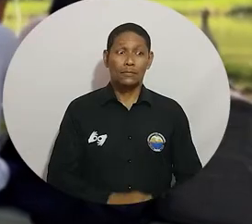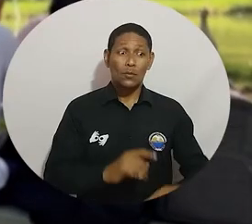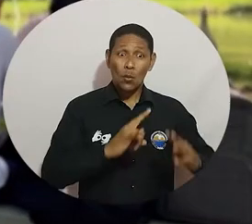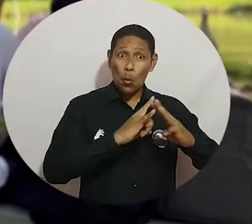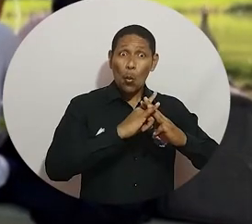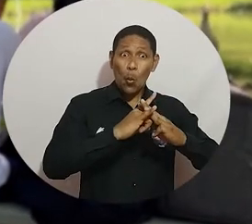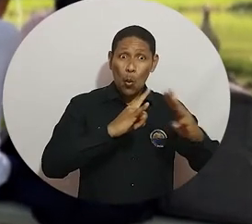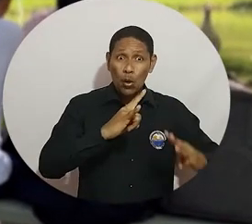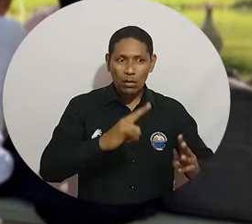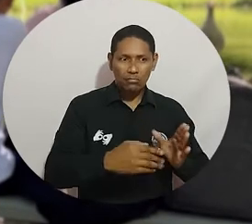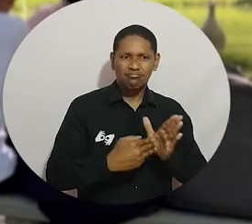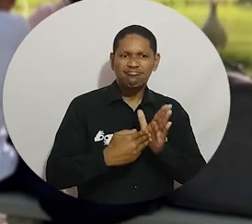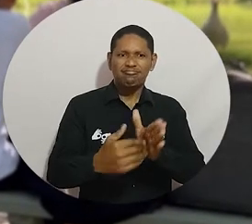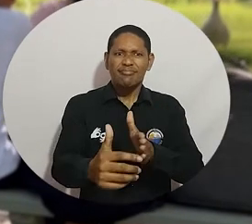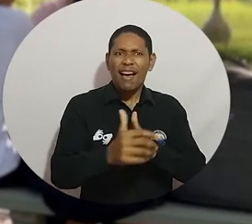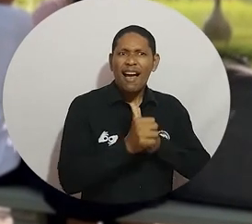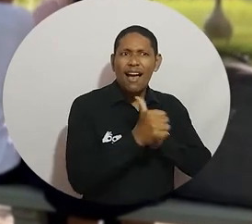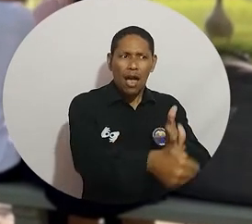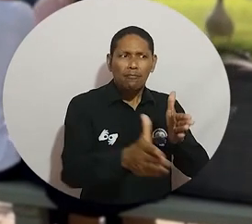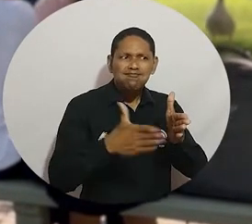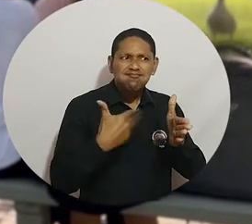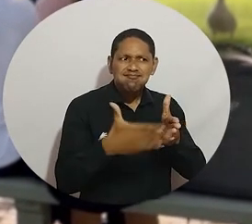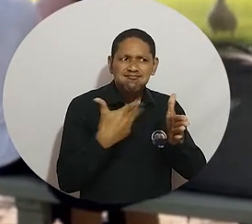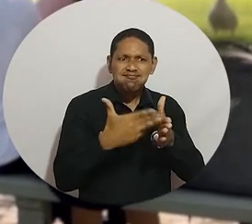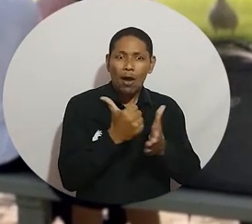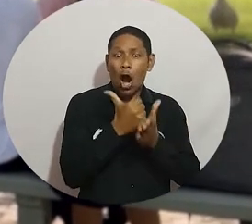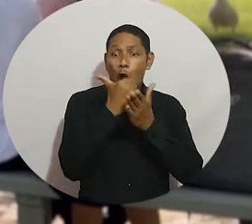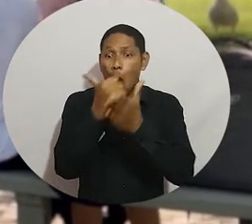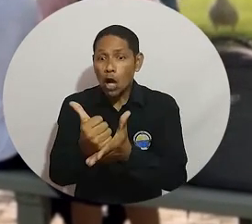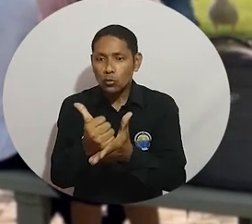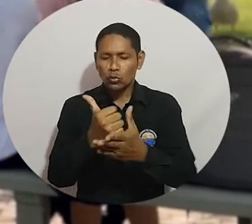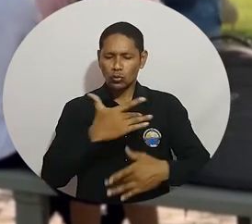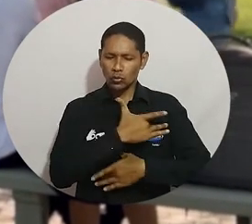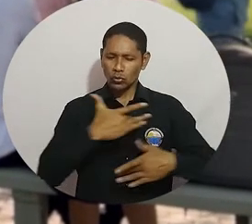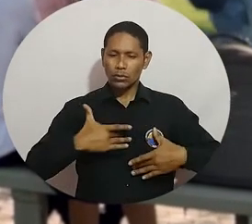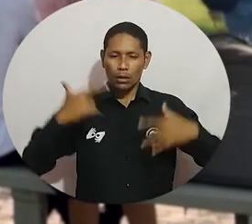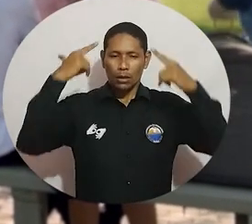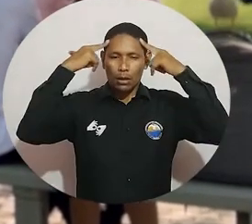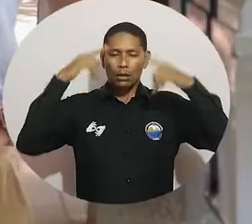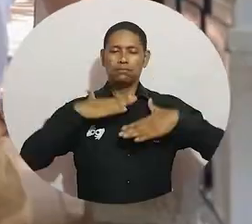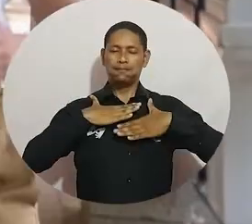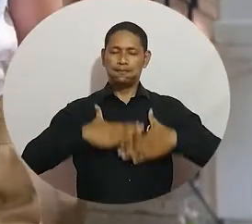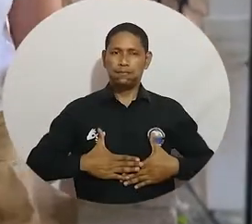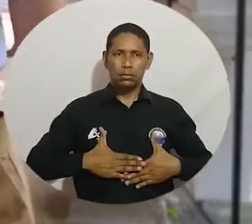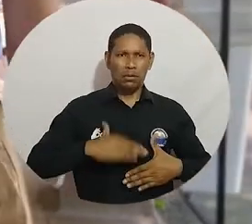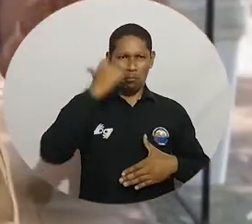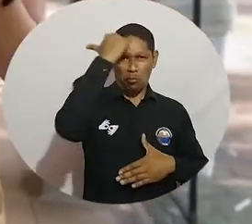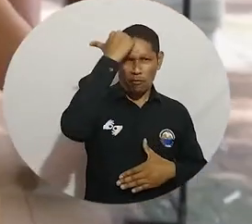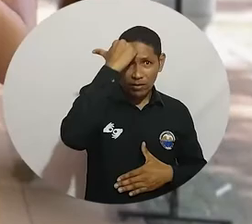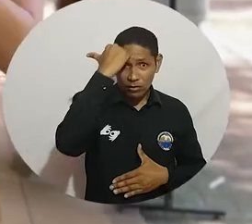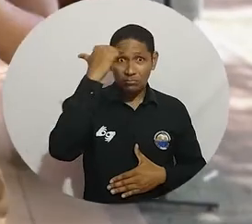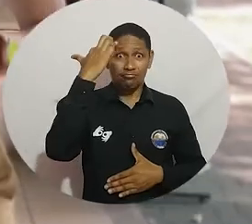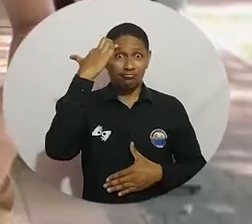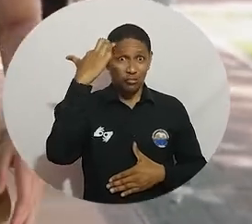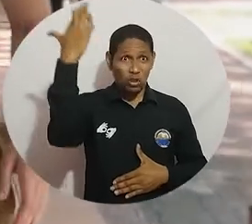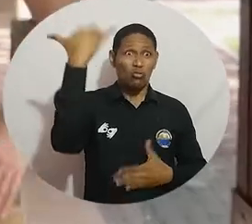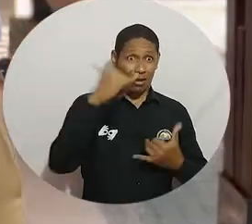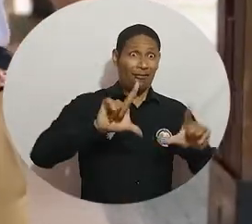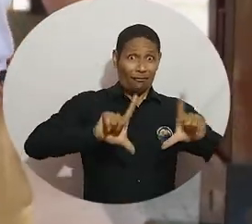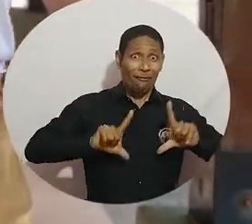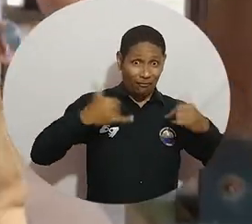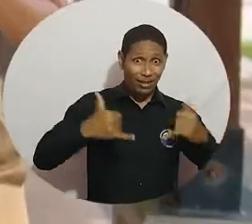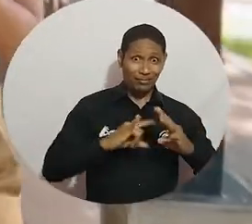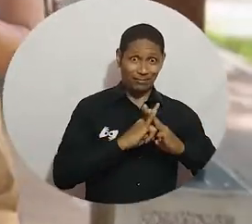En Unimagdalena fue presentada una guía para promover la salud mental en estudiantes universitarios. Docentes y psicólogos egresados de la